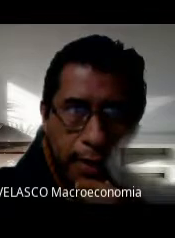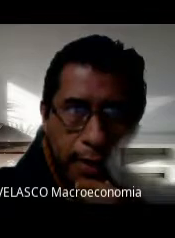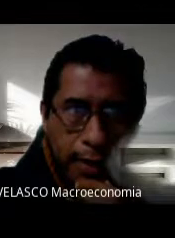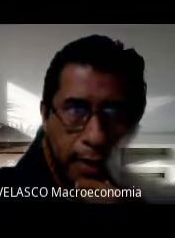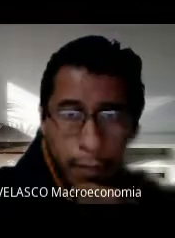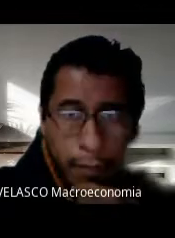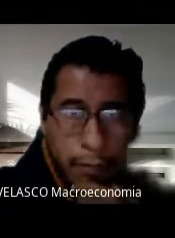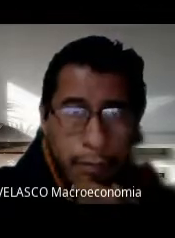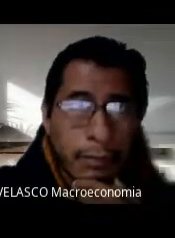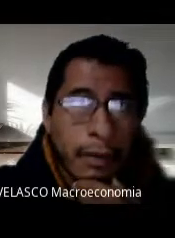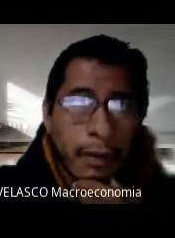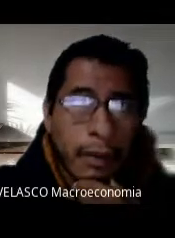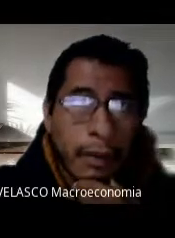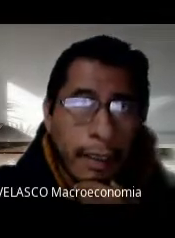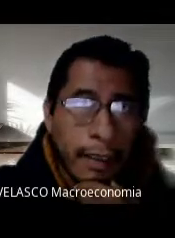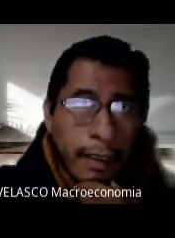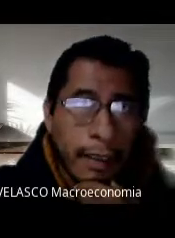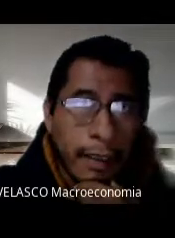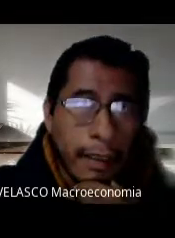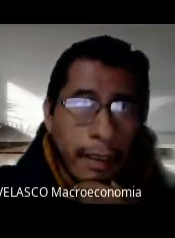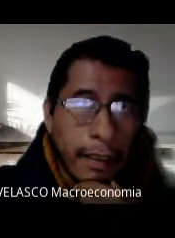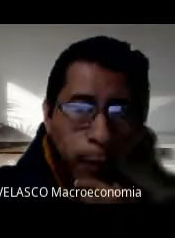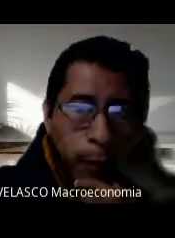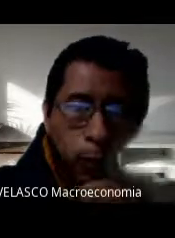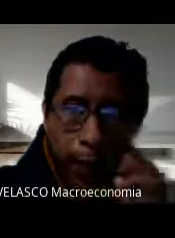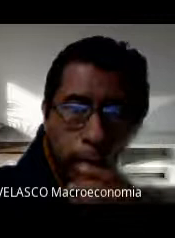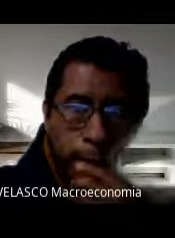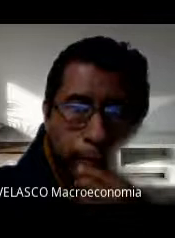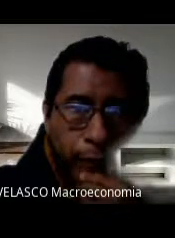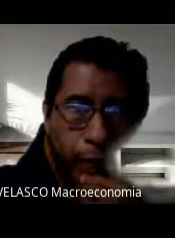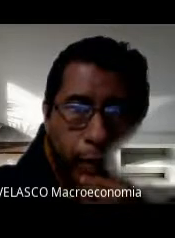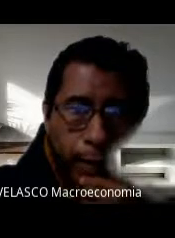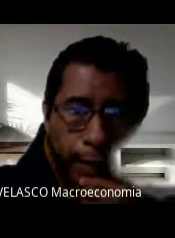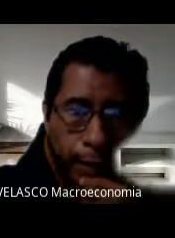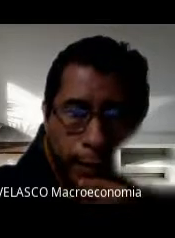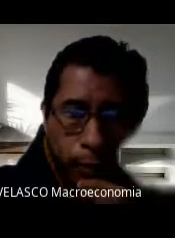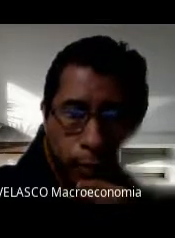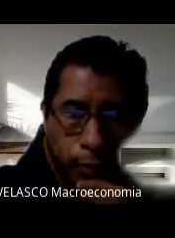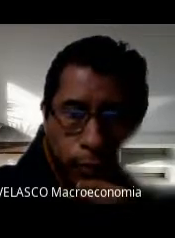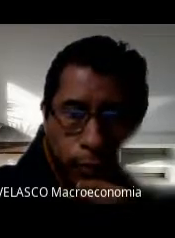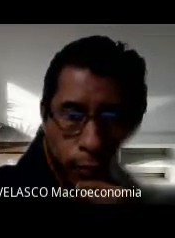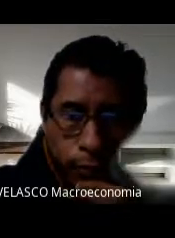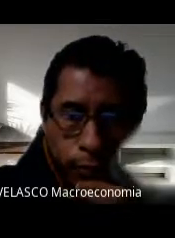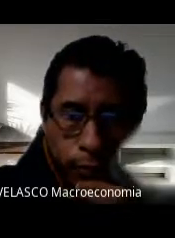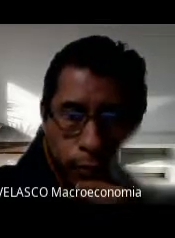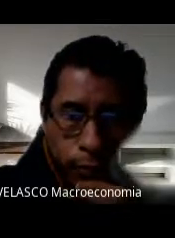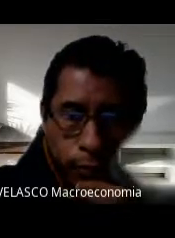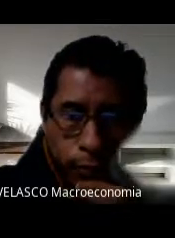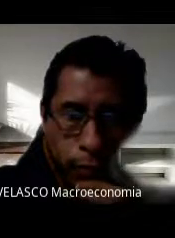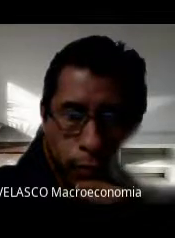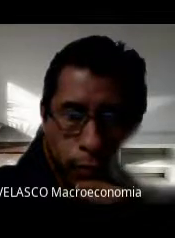Me despido. Los espero el próximo domingo. Cuídense mucho, que estén muy